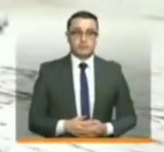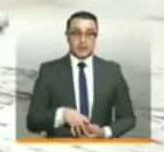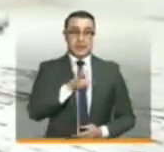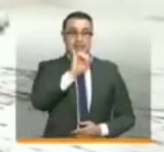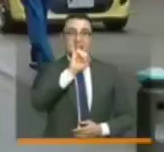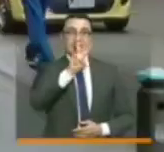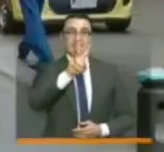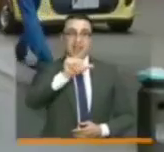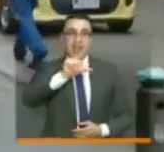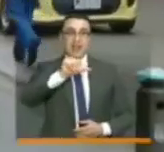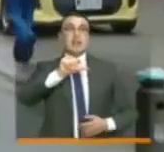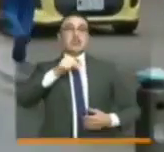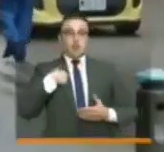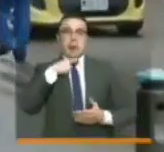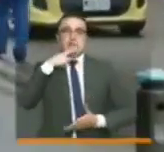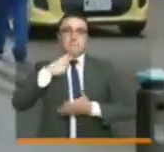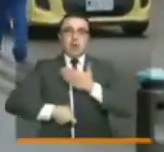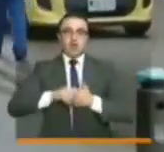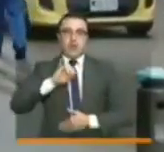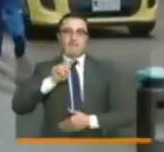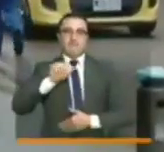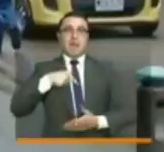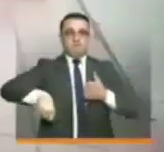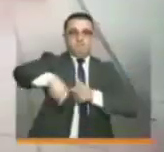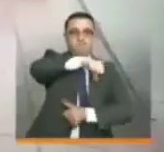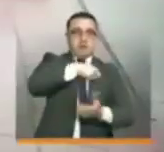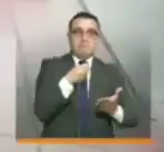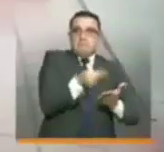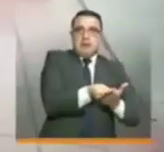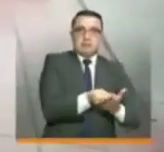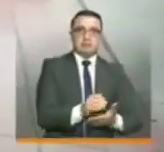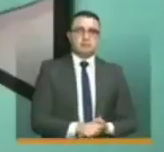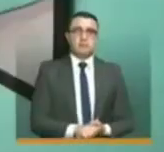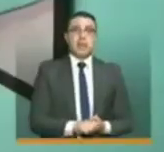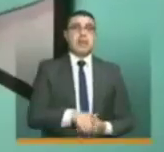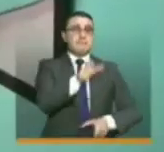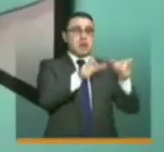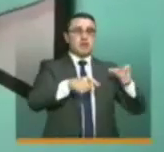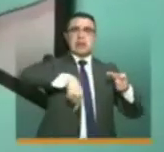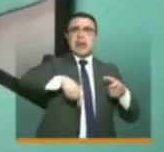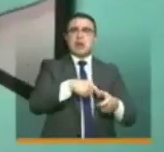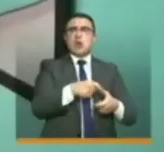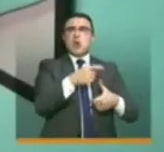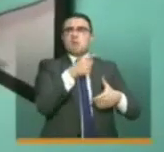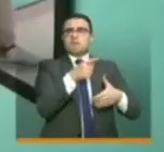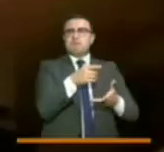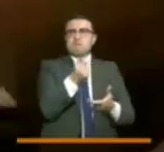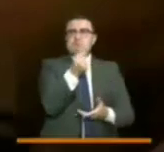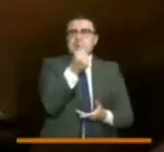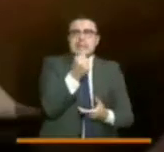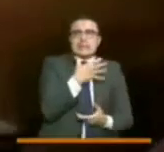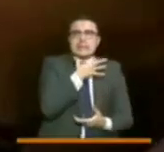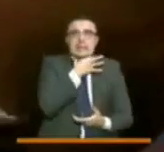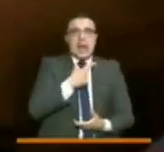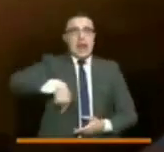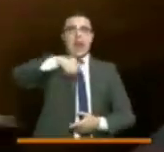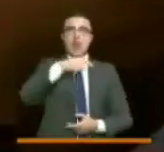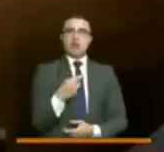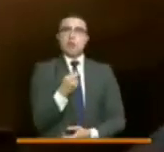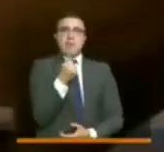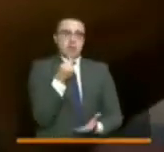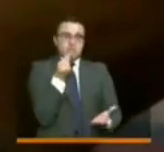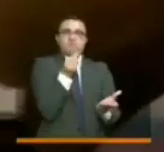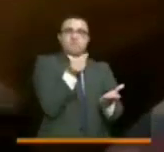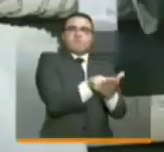Devolución del IVA. Con esta medida se continúa apoyando a los hogares con mayores carencias en el país, con una transferencia monetaria a quienes